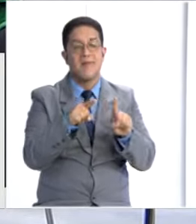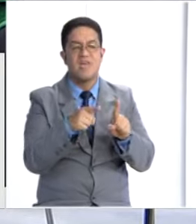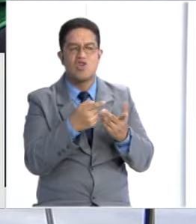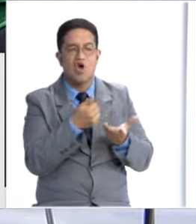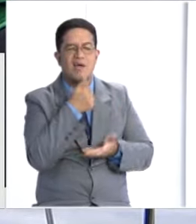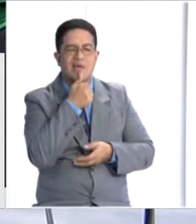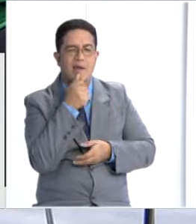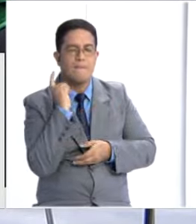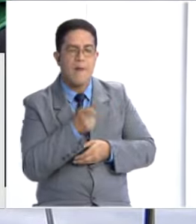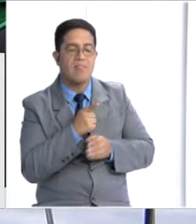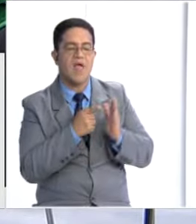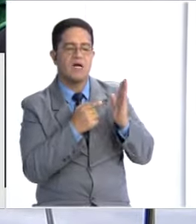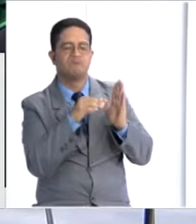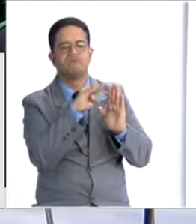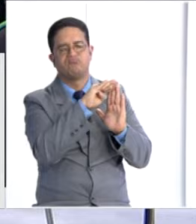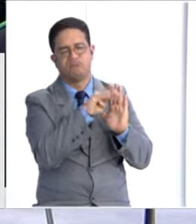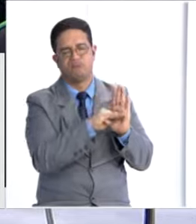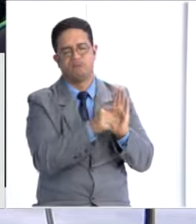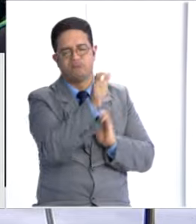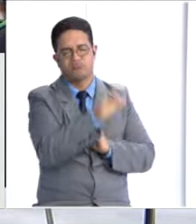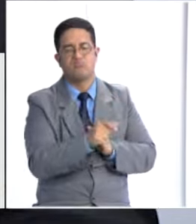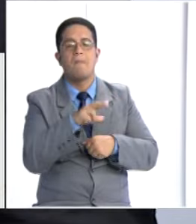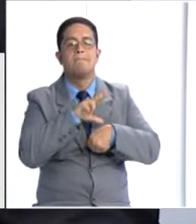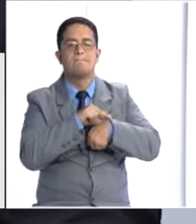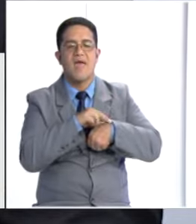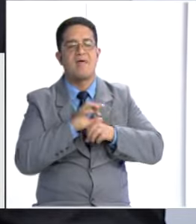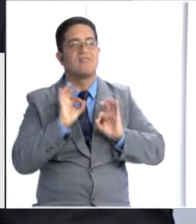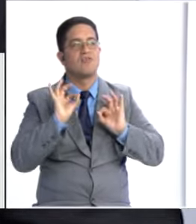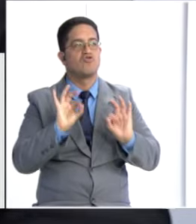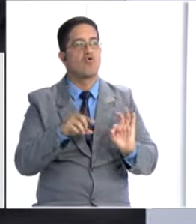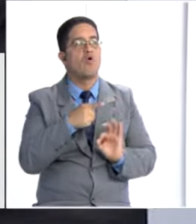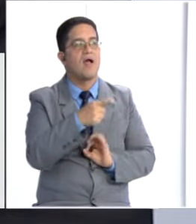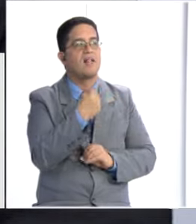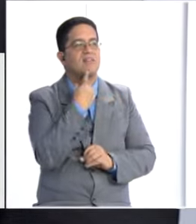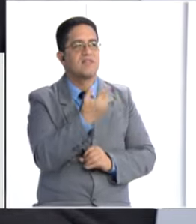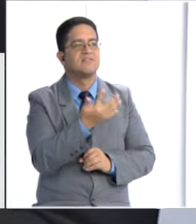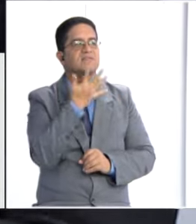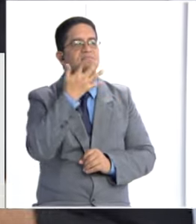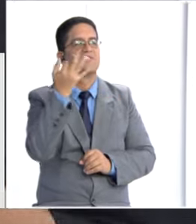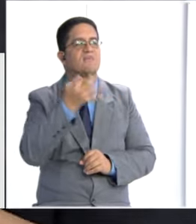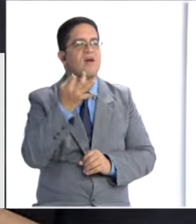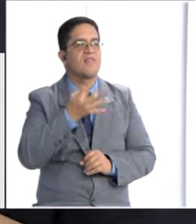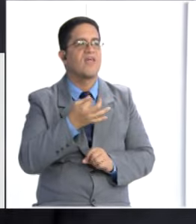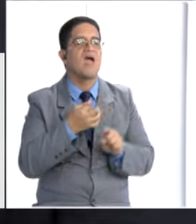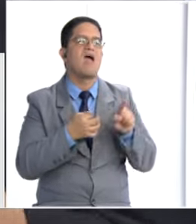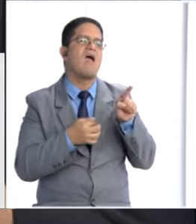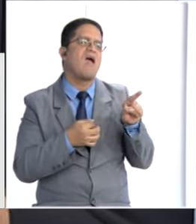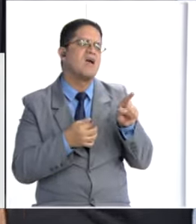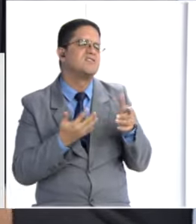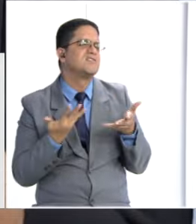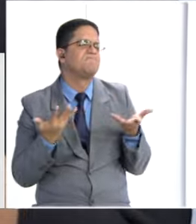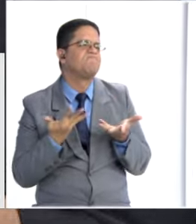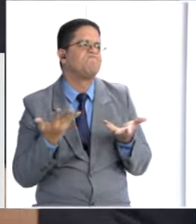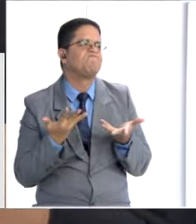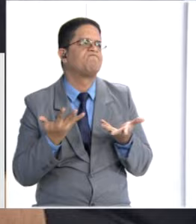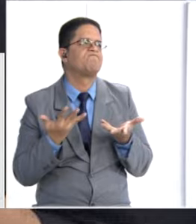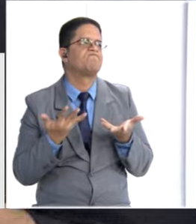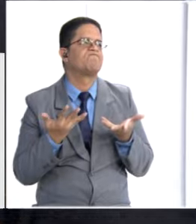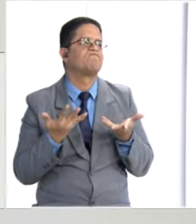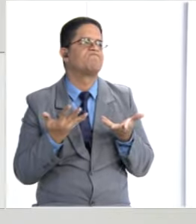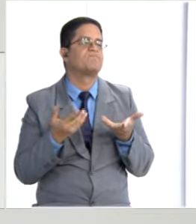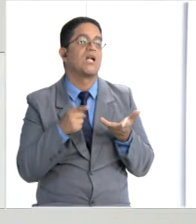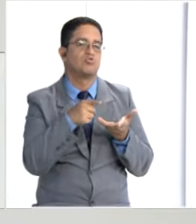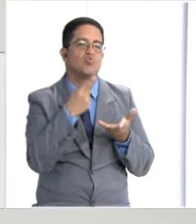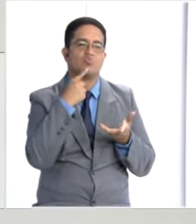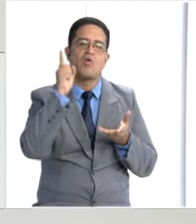y siempre es bueno tenerlo de la mano de un especialista, que es el que realmente te va a decir, mira, esta es la posología que debes de